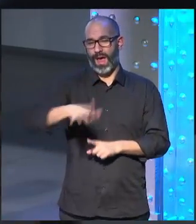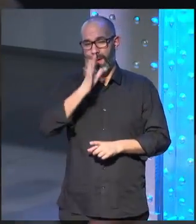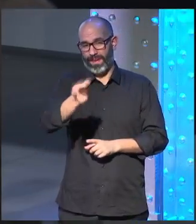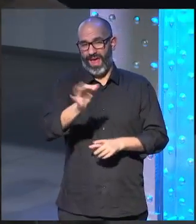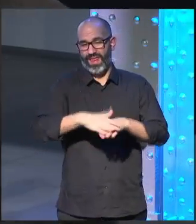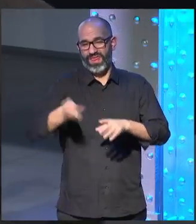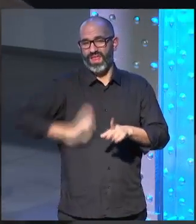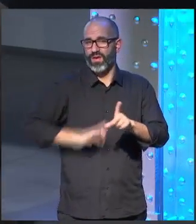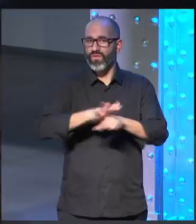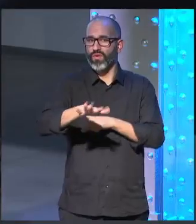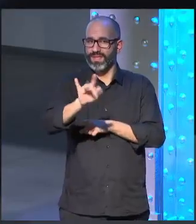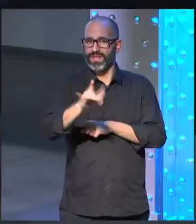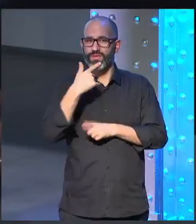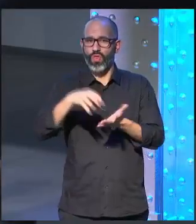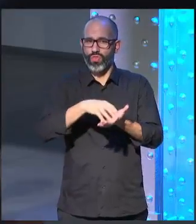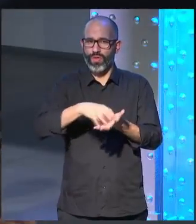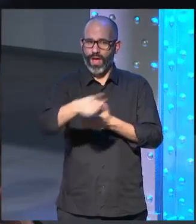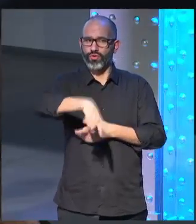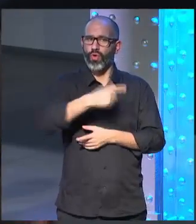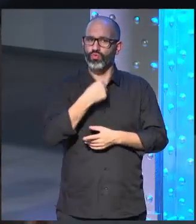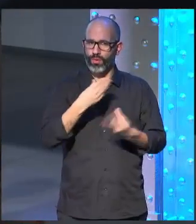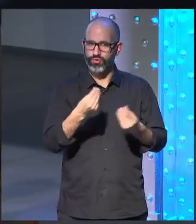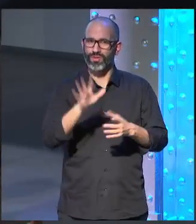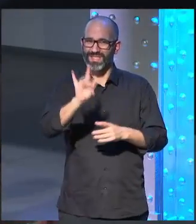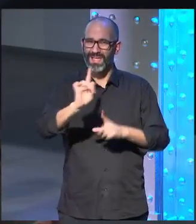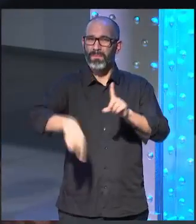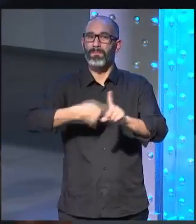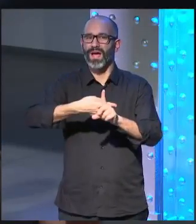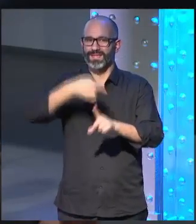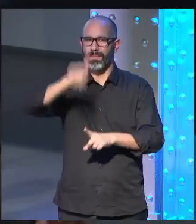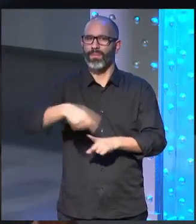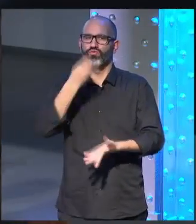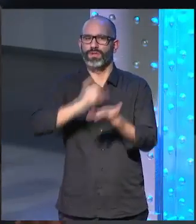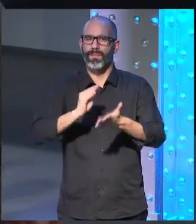bueno, tengo mis ciertas dudas, les gustan y mucho, pero sí que es verdad,